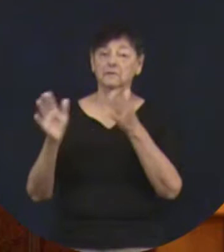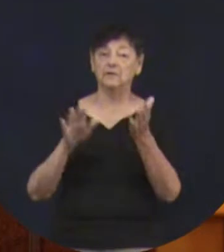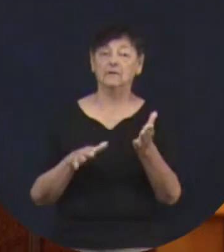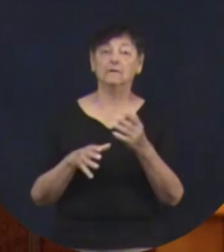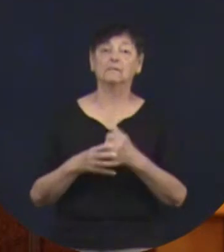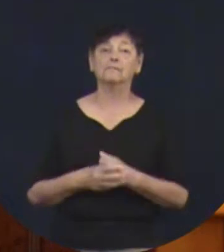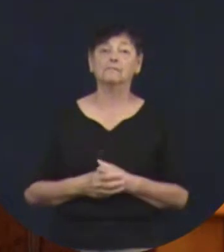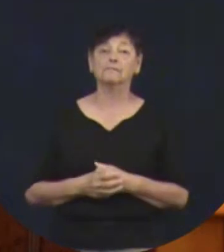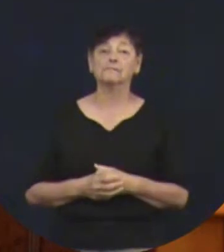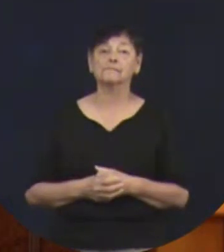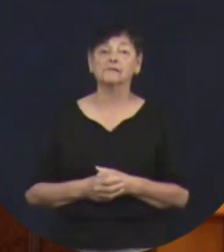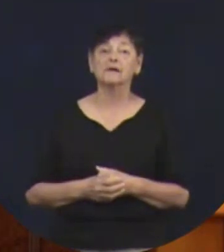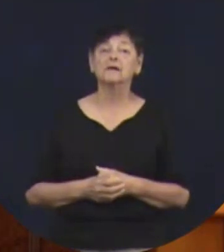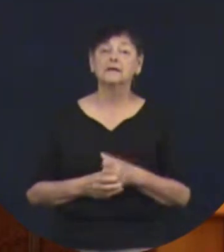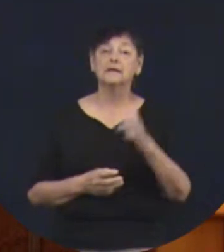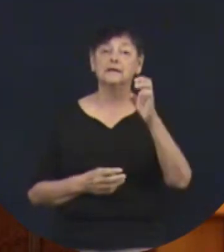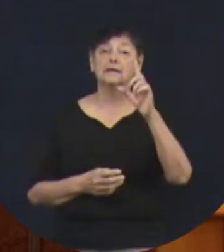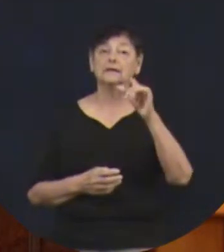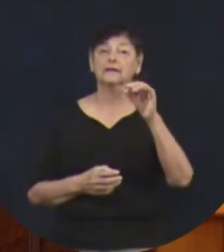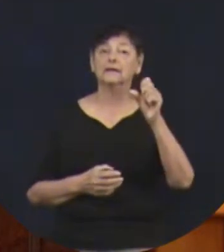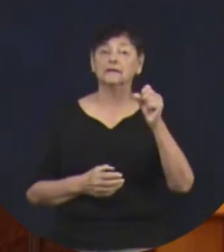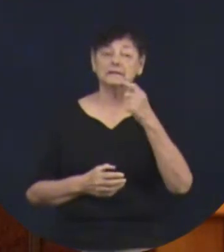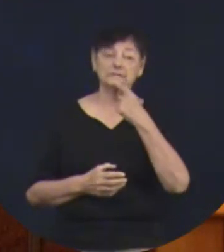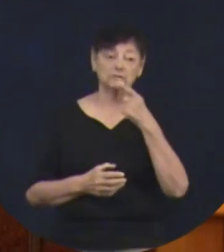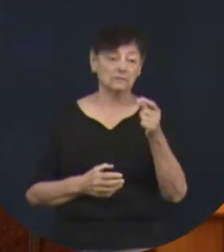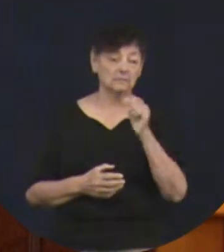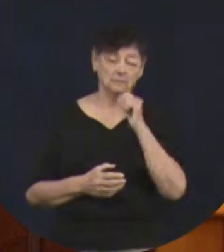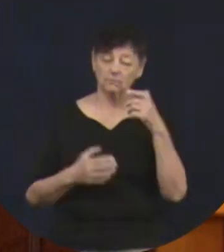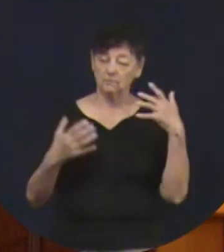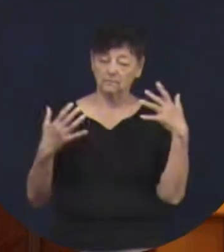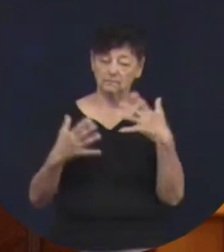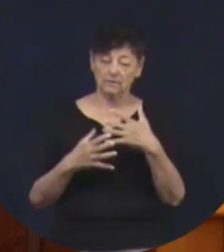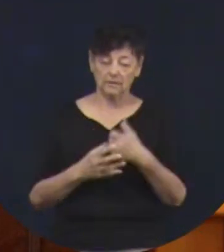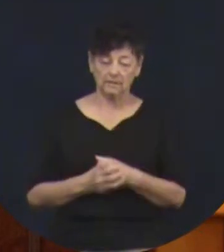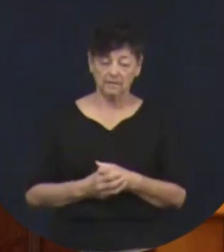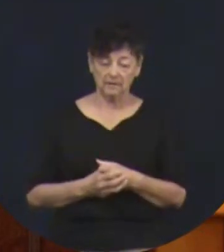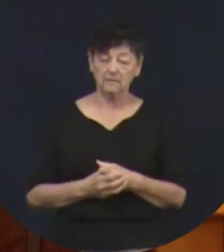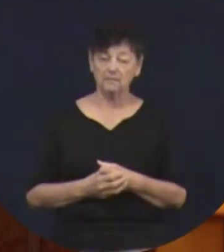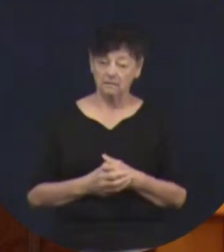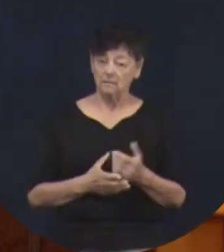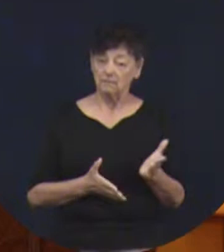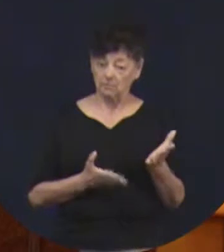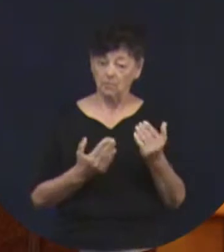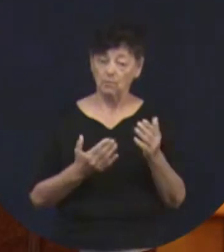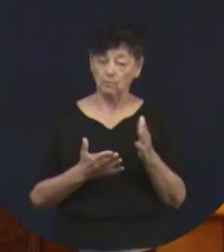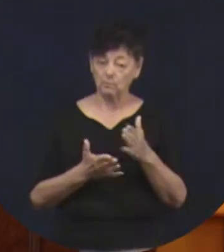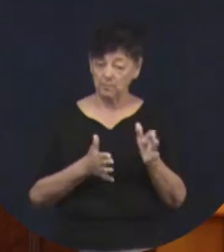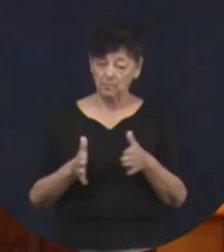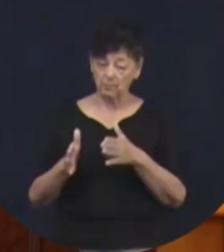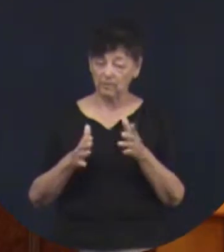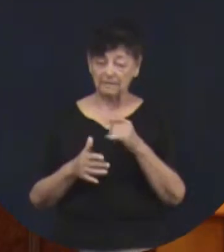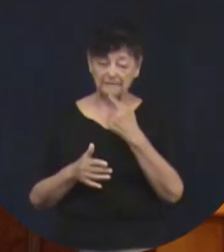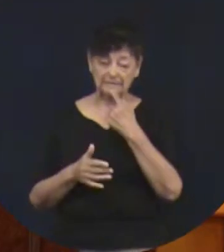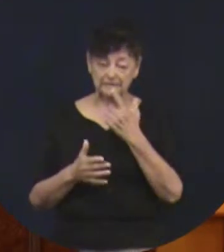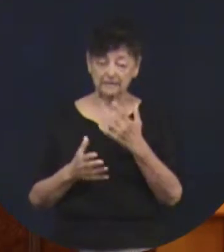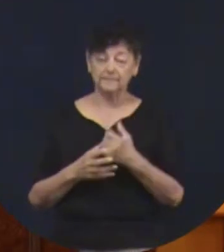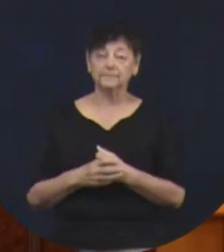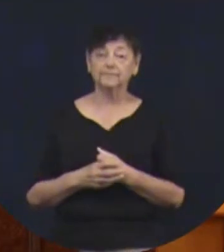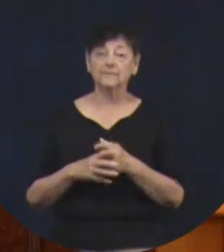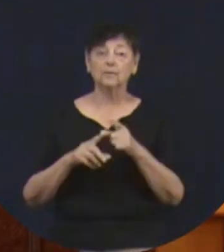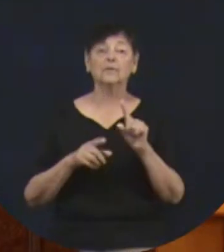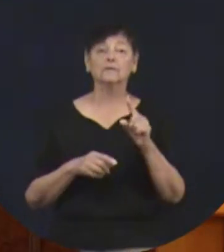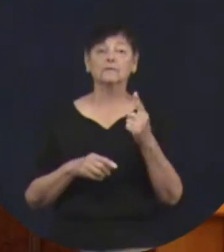moriremos. Elías le dijo: no temas, anda y prepáralo, como has dicho,